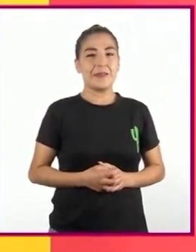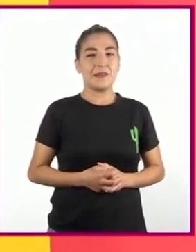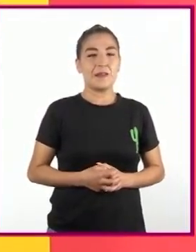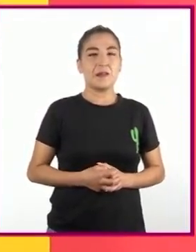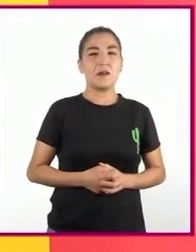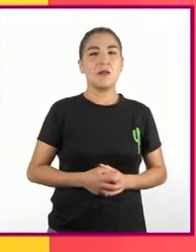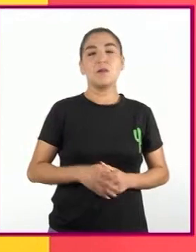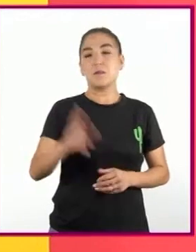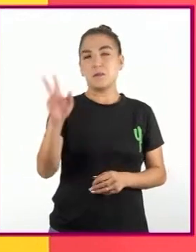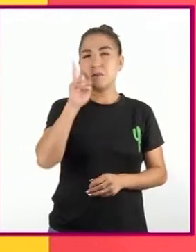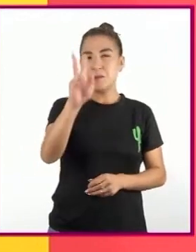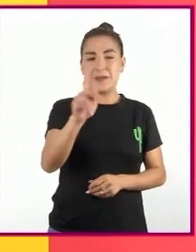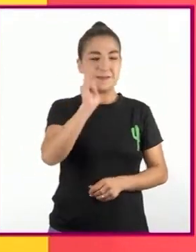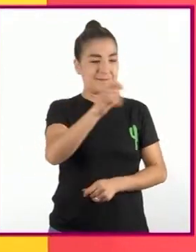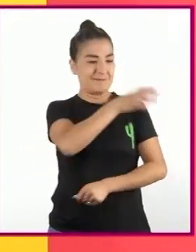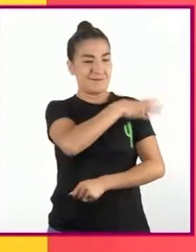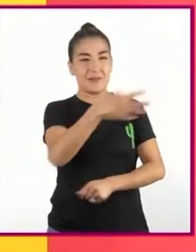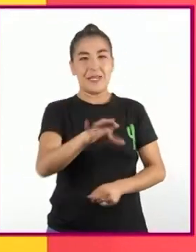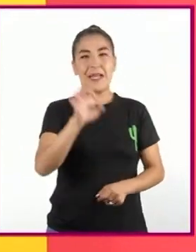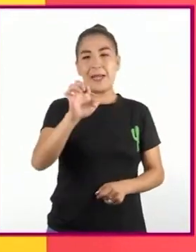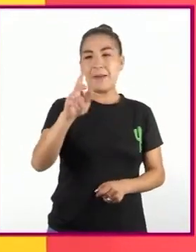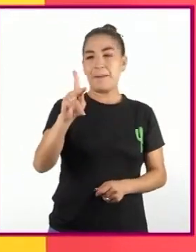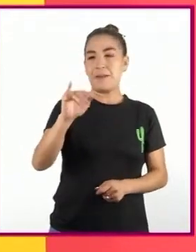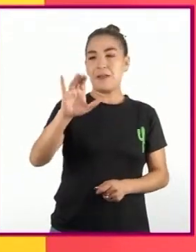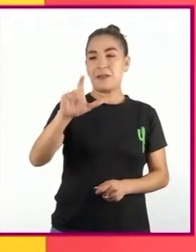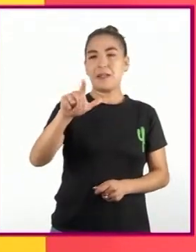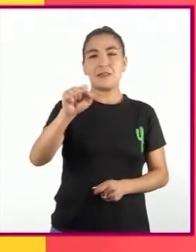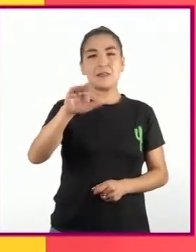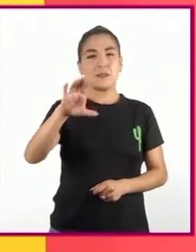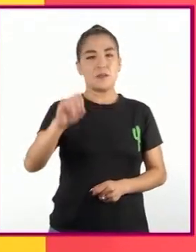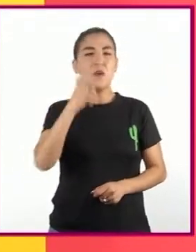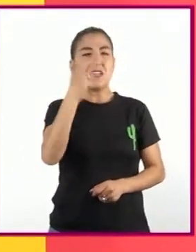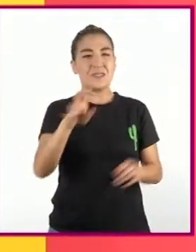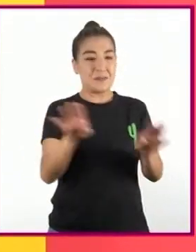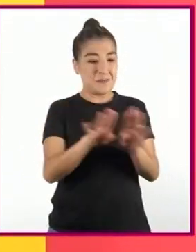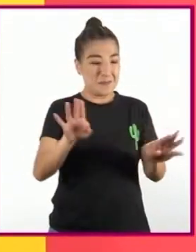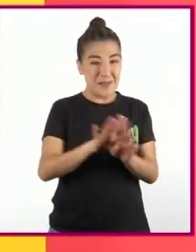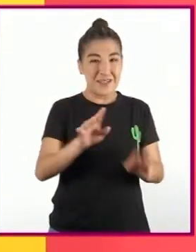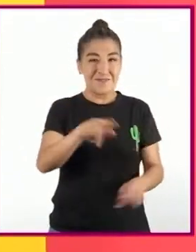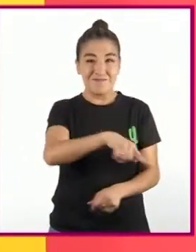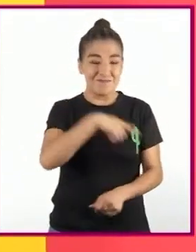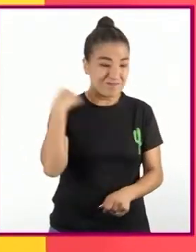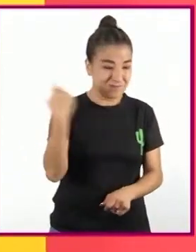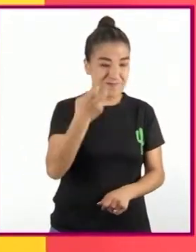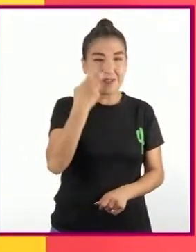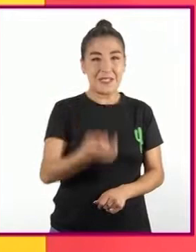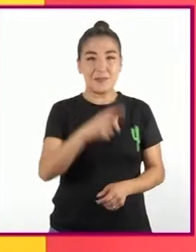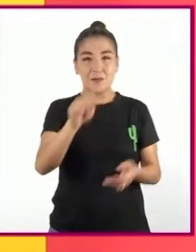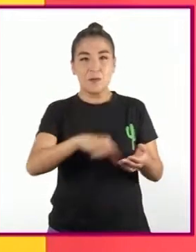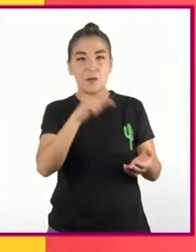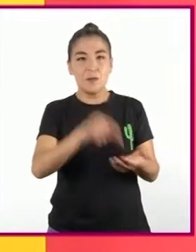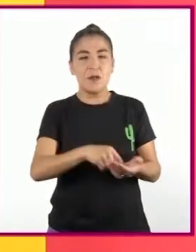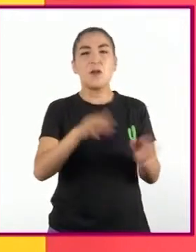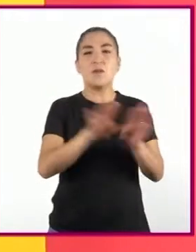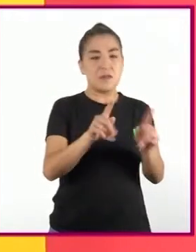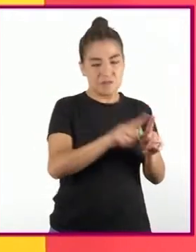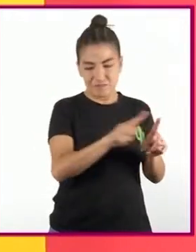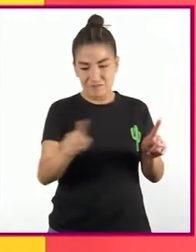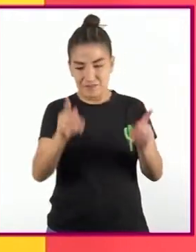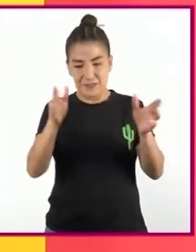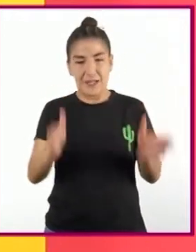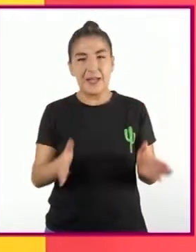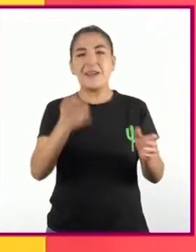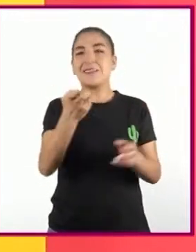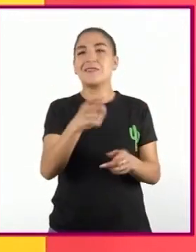Una visión general del Epiclásico. Tras el colapso del Clásico, se gesta un periodo relativamente breve que ha